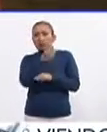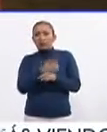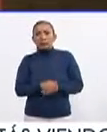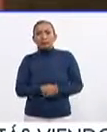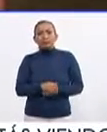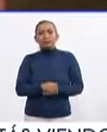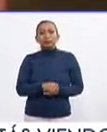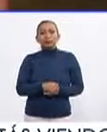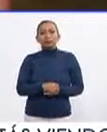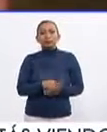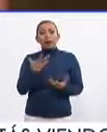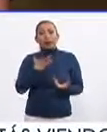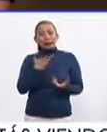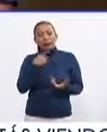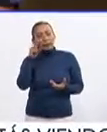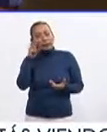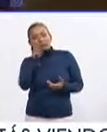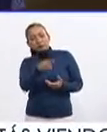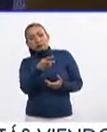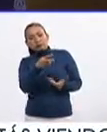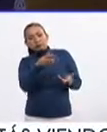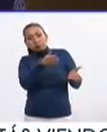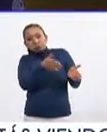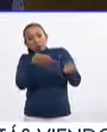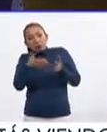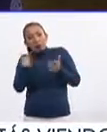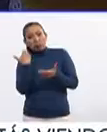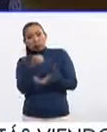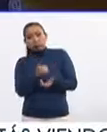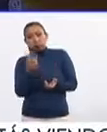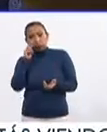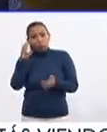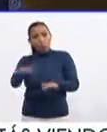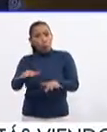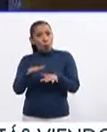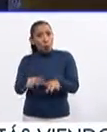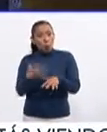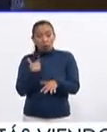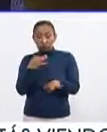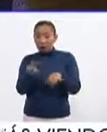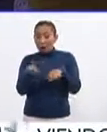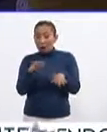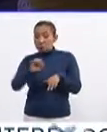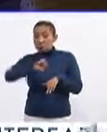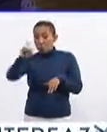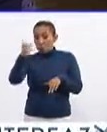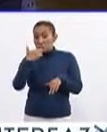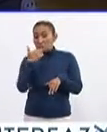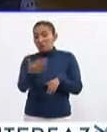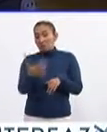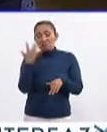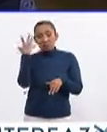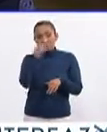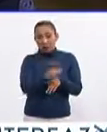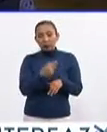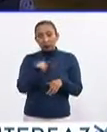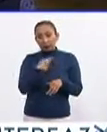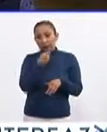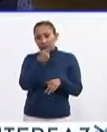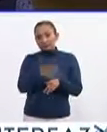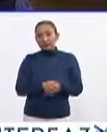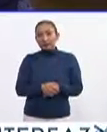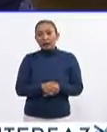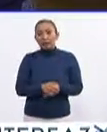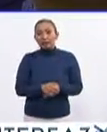bonitos y trae entre ellos, ¿no?, un potencial, ¿no?, de trabajo pues grandioso, yo puedo